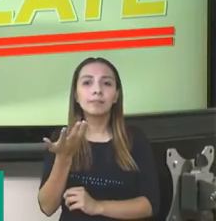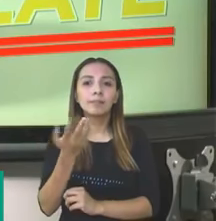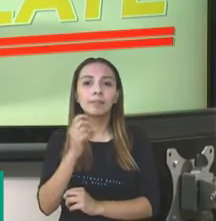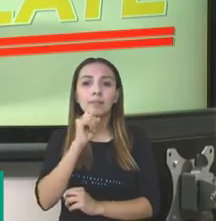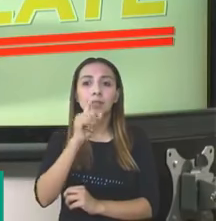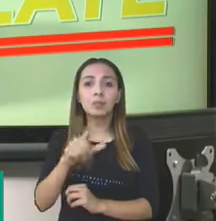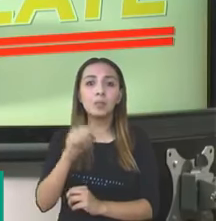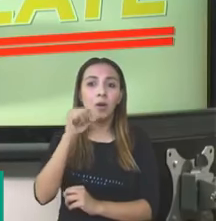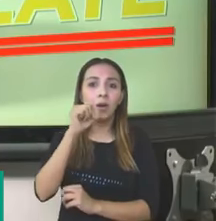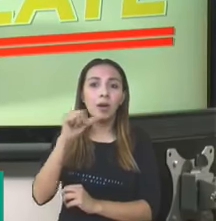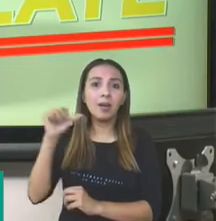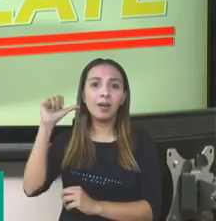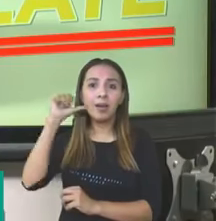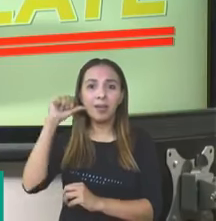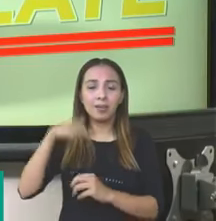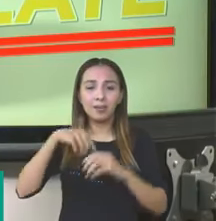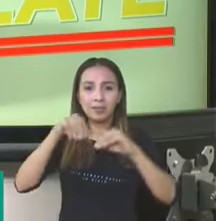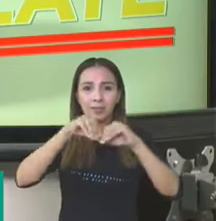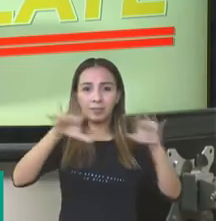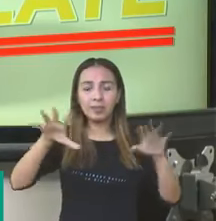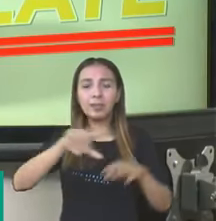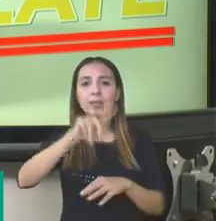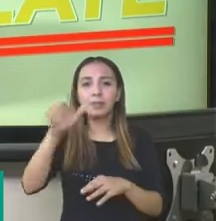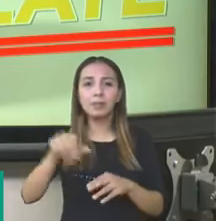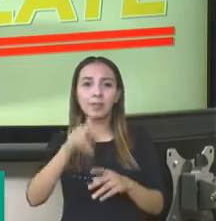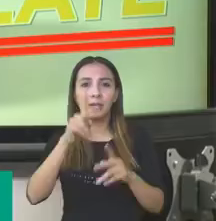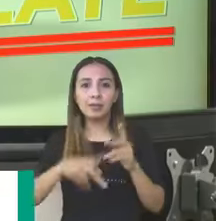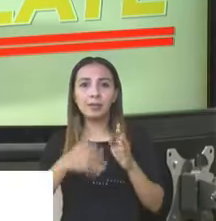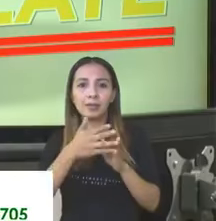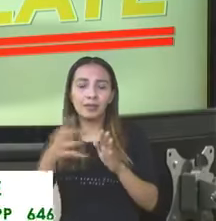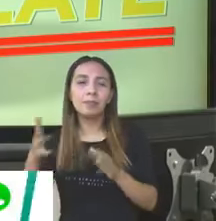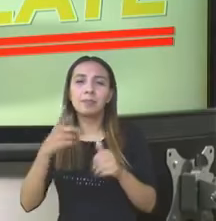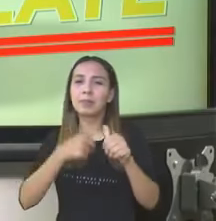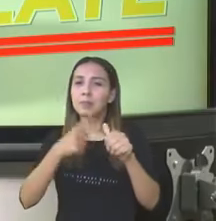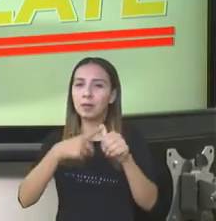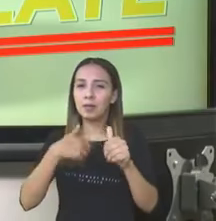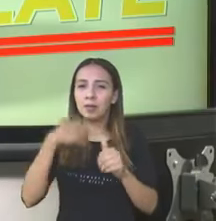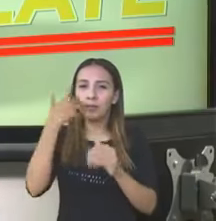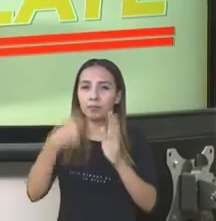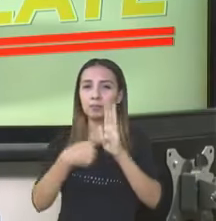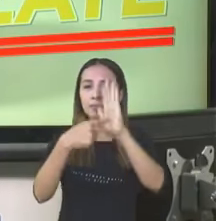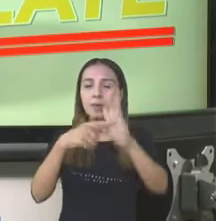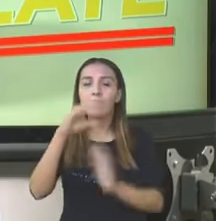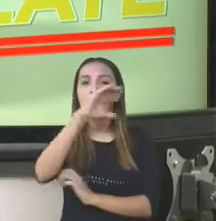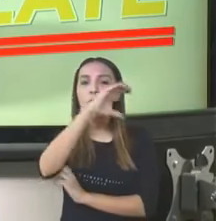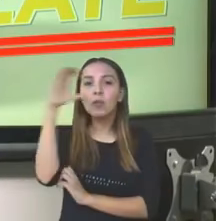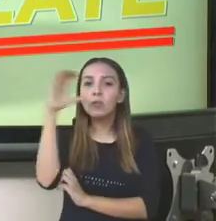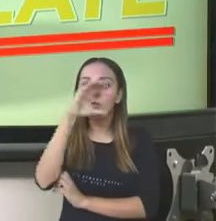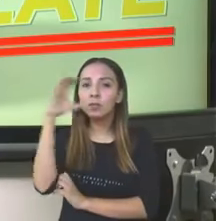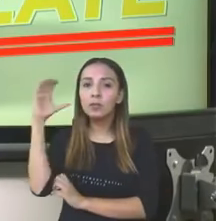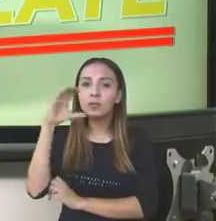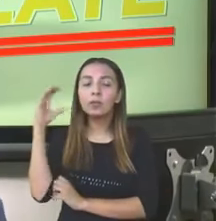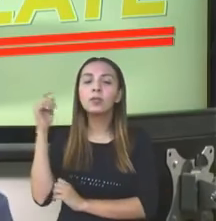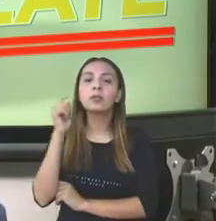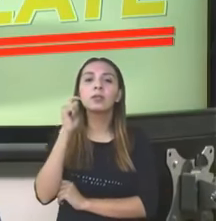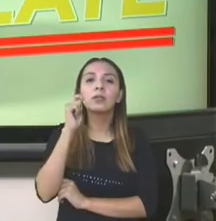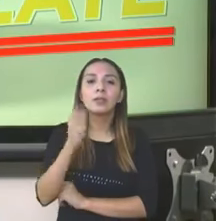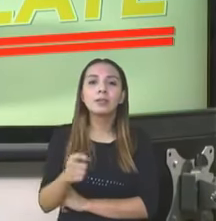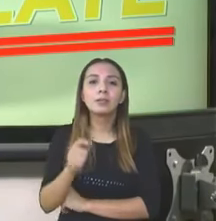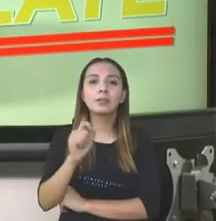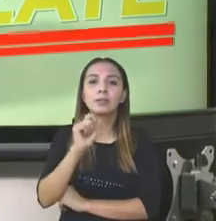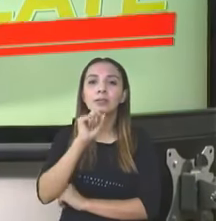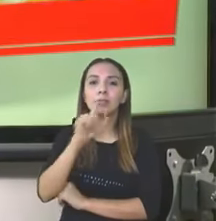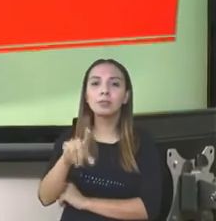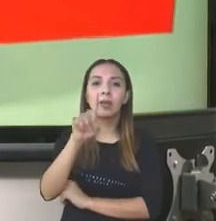el día de ayer. Antes le pido a Santiago que meta las fotos que tienen que ver con el almacén